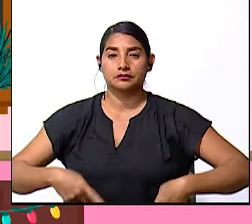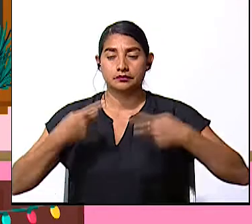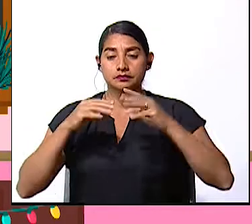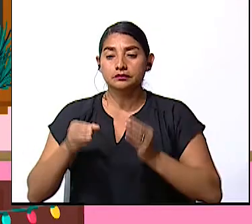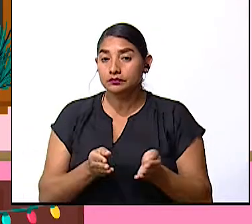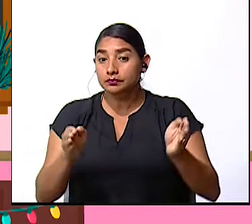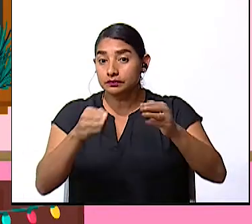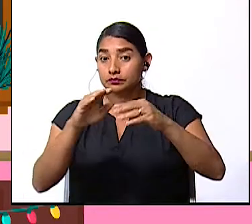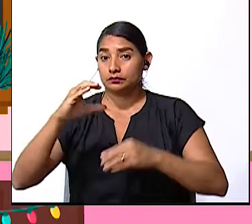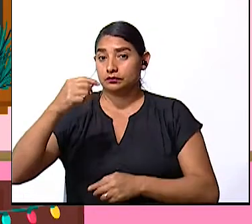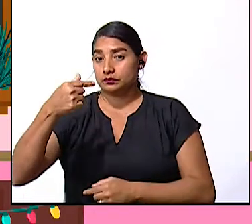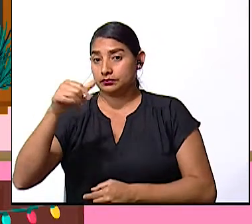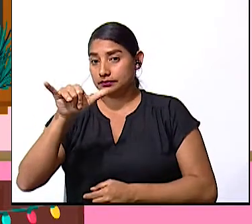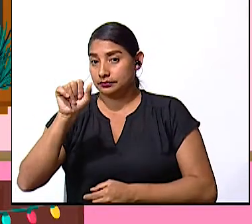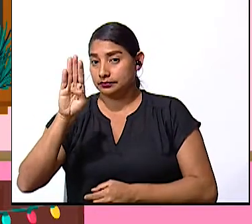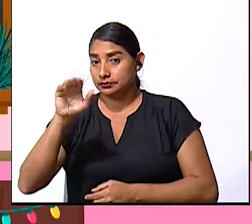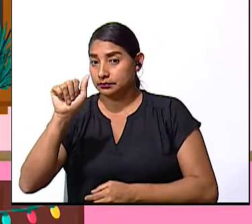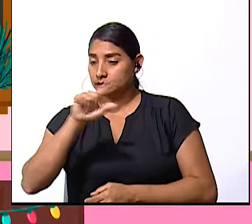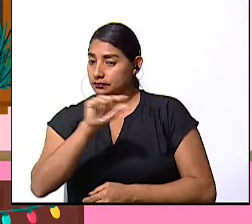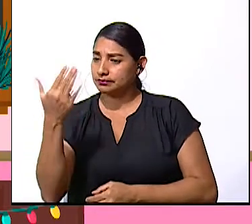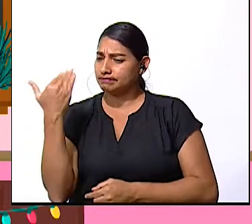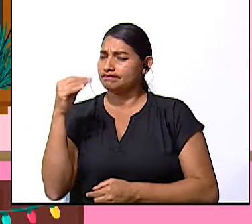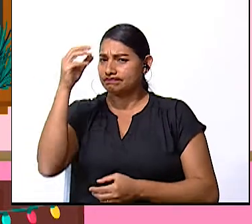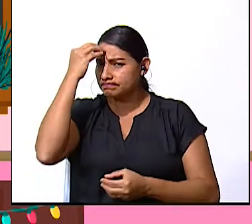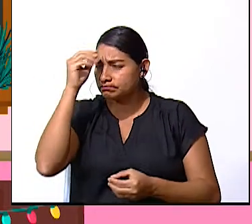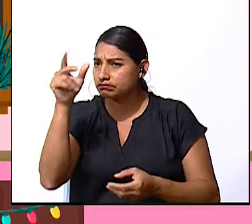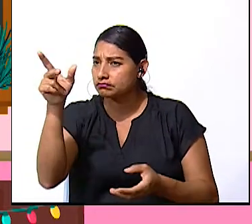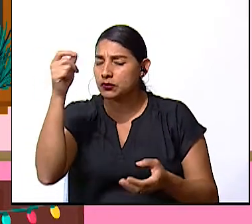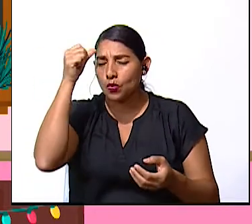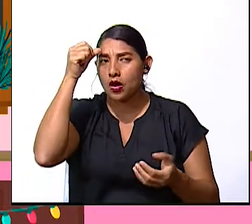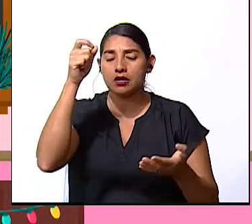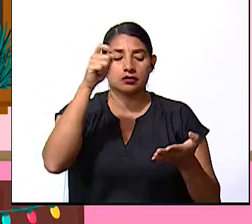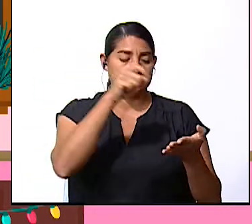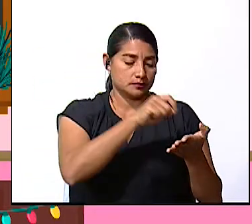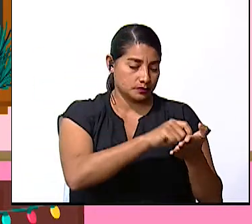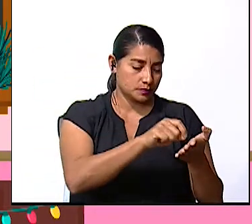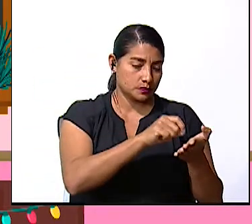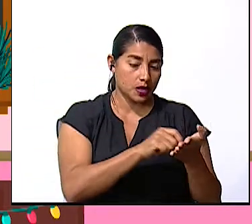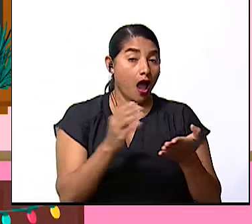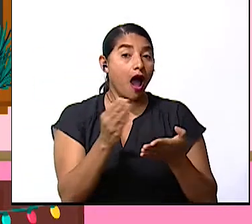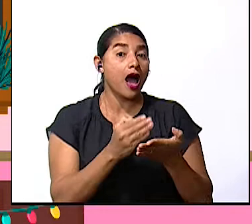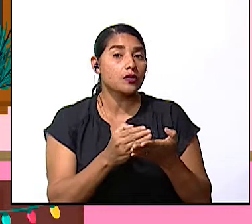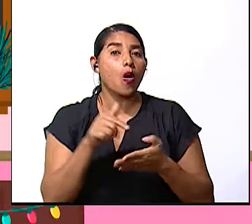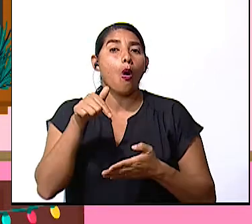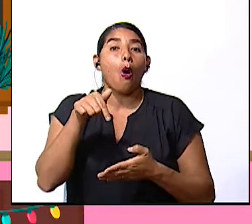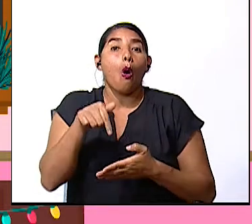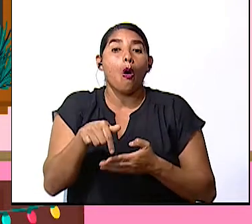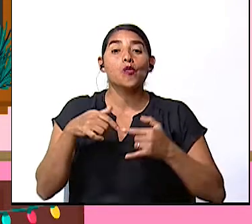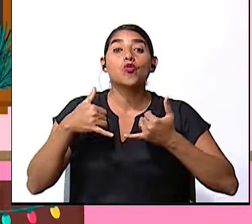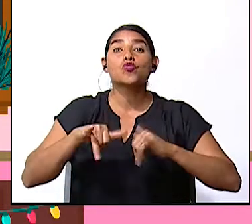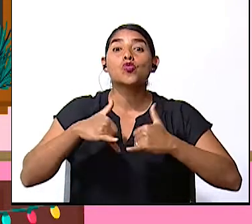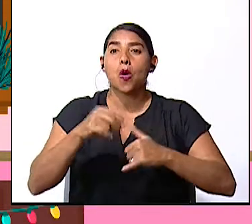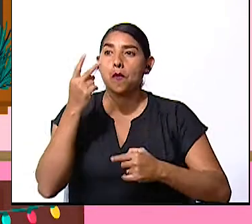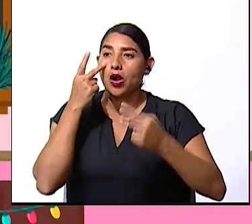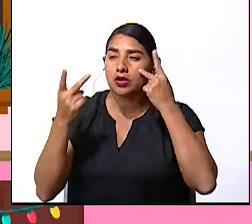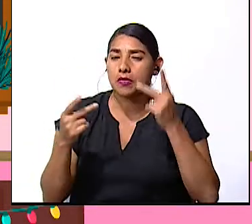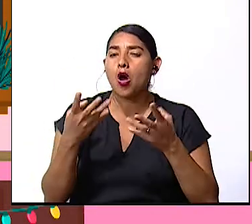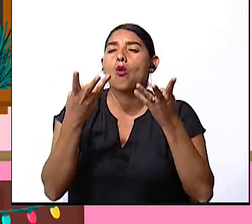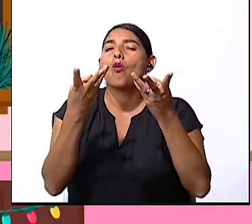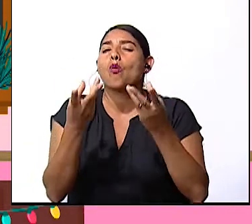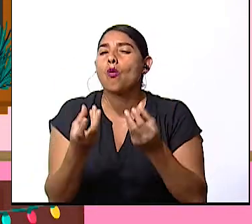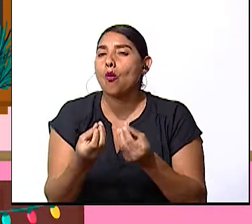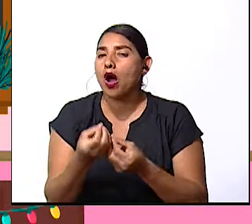monumento nacional. ¿Se acuerdan de todo eso? Si ustedes anotaron por ahí. Bueno, porque yo les traje un crucigrama y vamos a ver cuánto